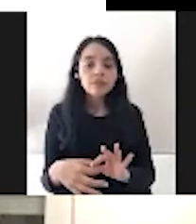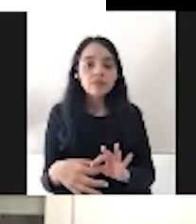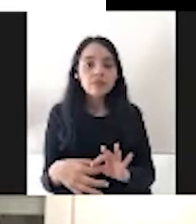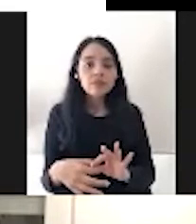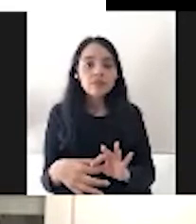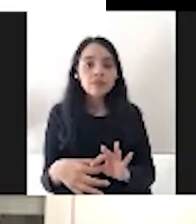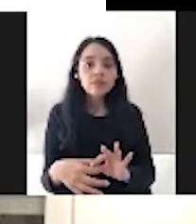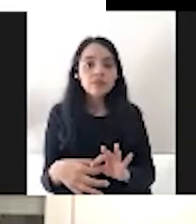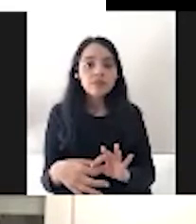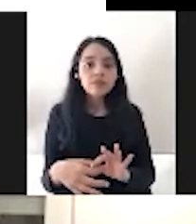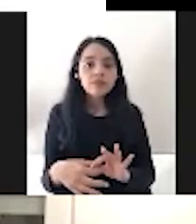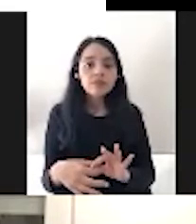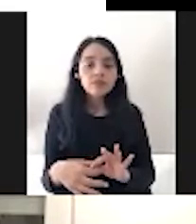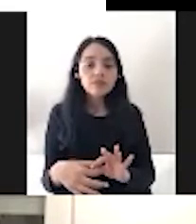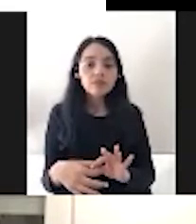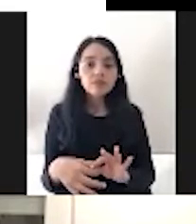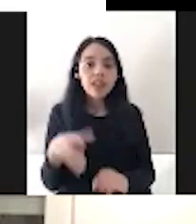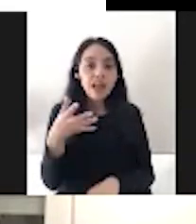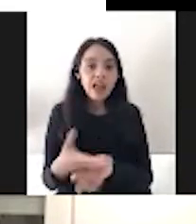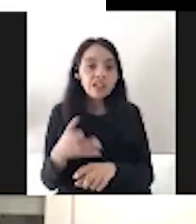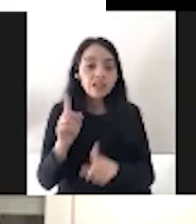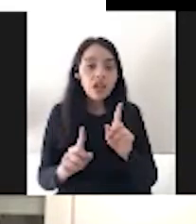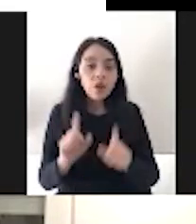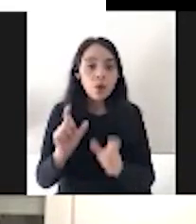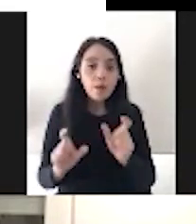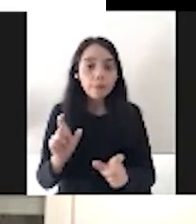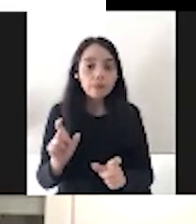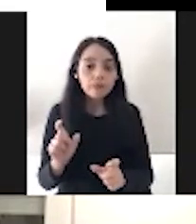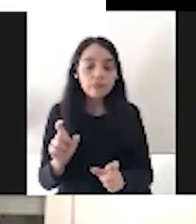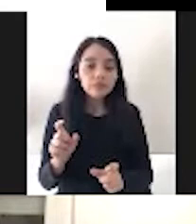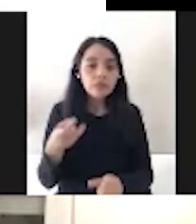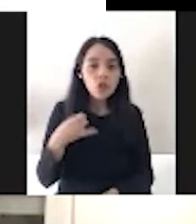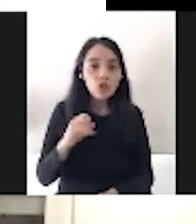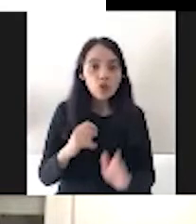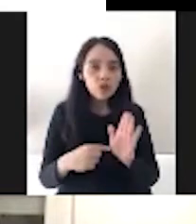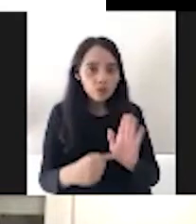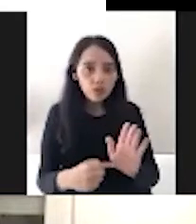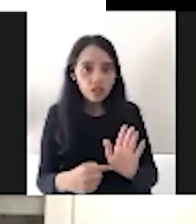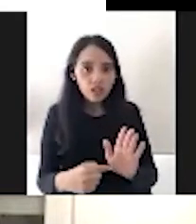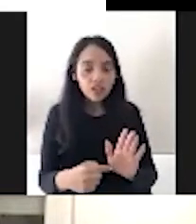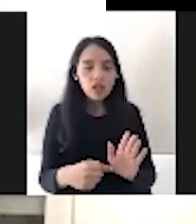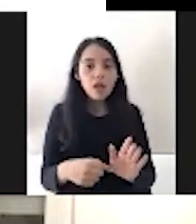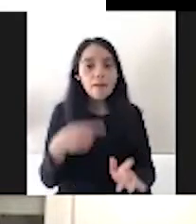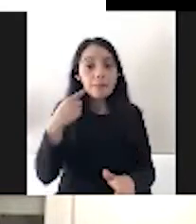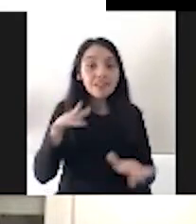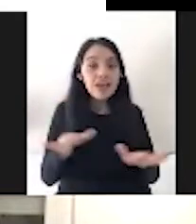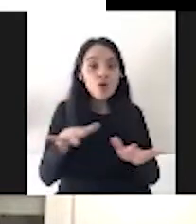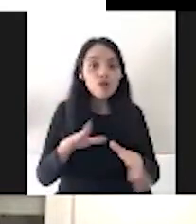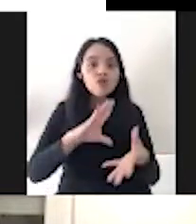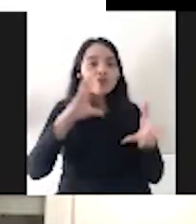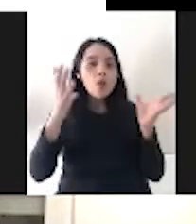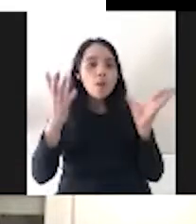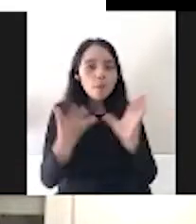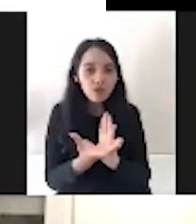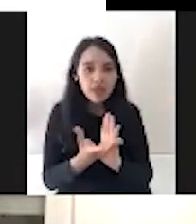no quieren que se visualicen como propios, ¿no? Es un esfuerzo mundial también para que todos los niños y niñas también tengan